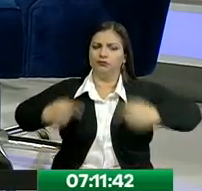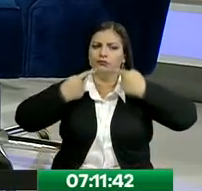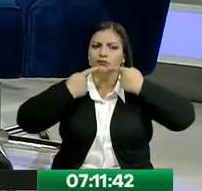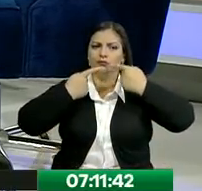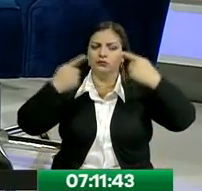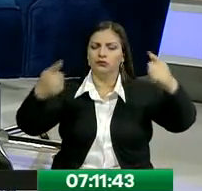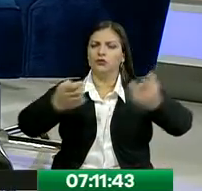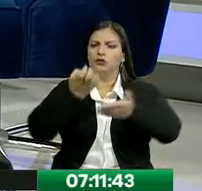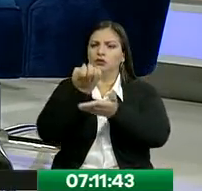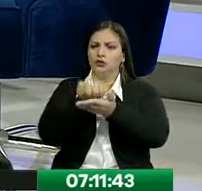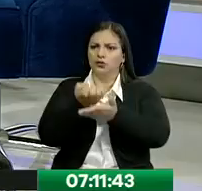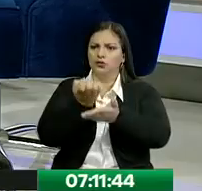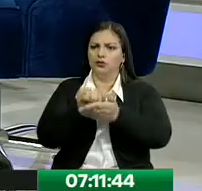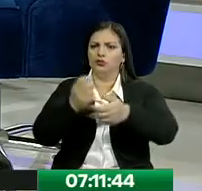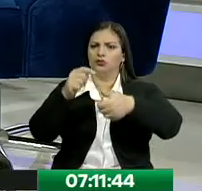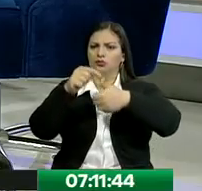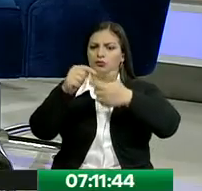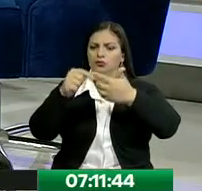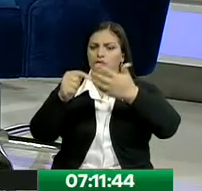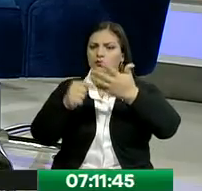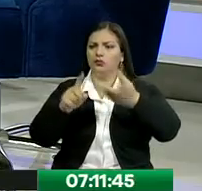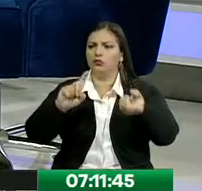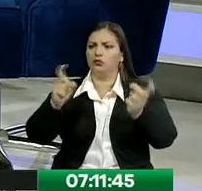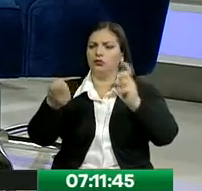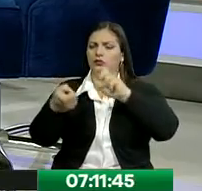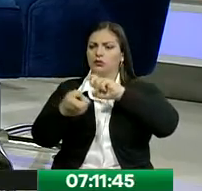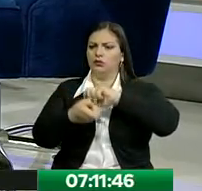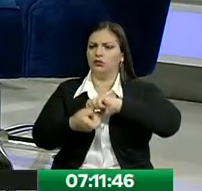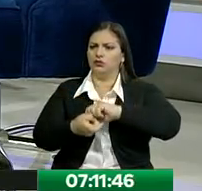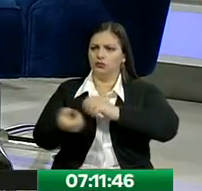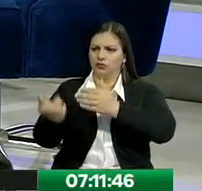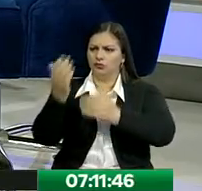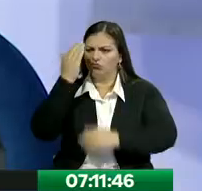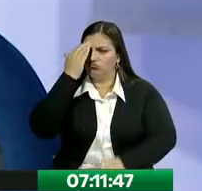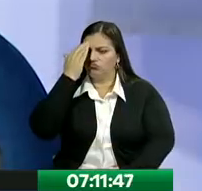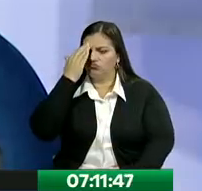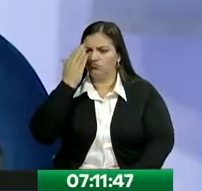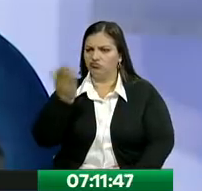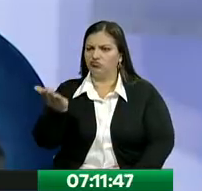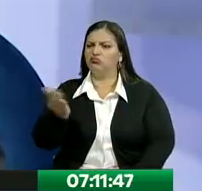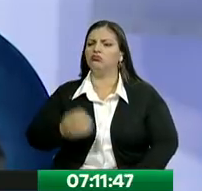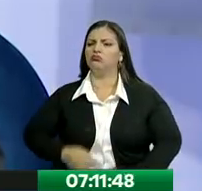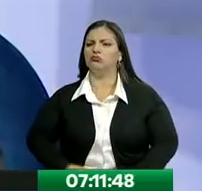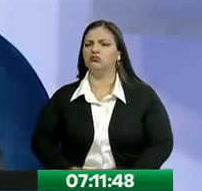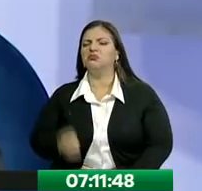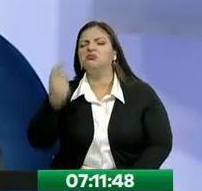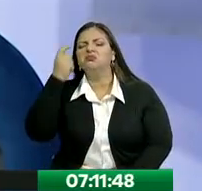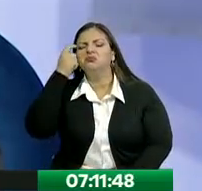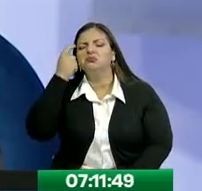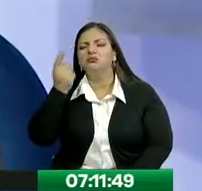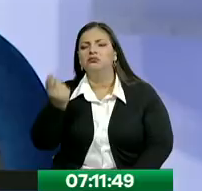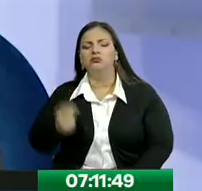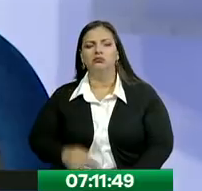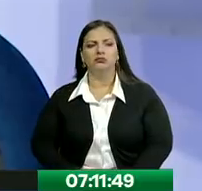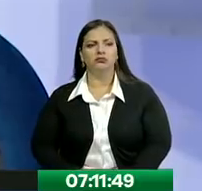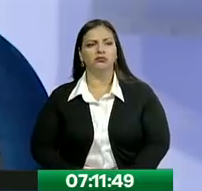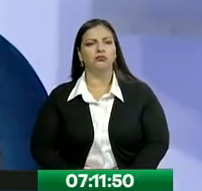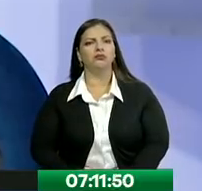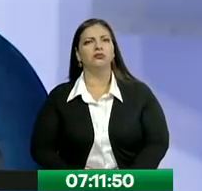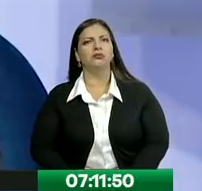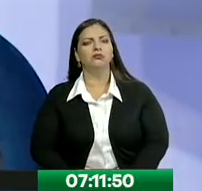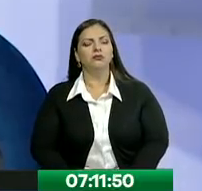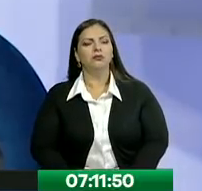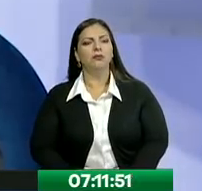la eliminación del subsidio a la gasolina Sucre? Bueno, primero debemos entender y recordar plenamente, eso sí,